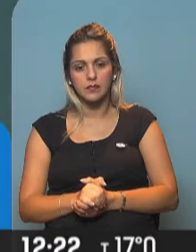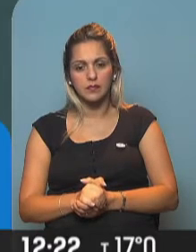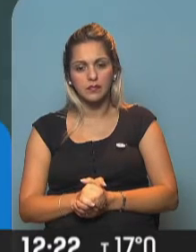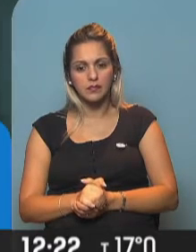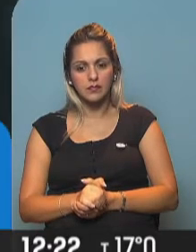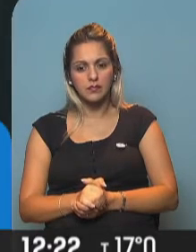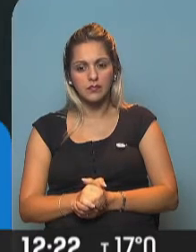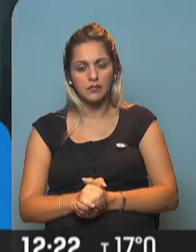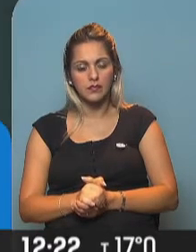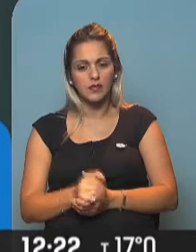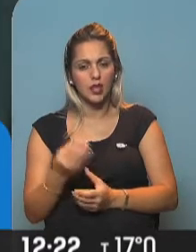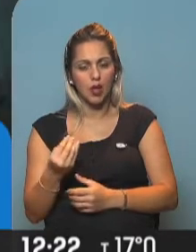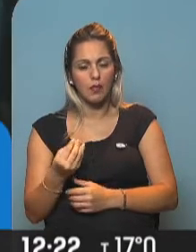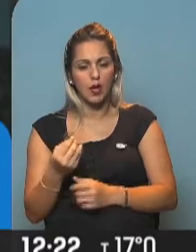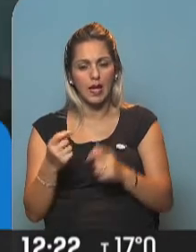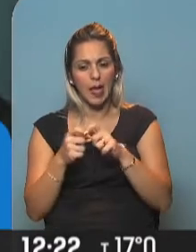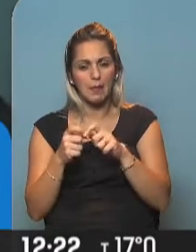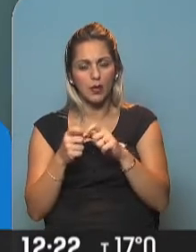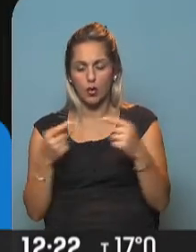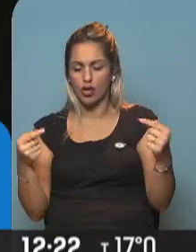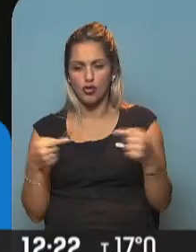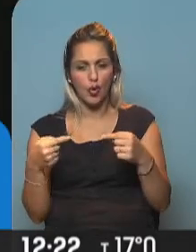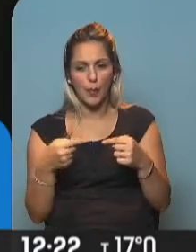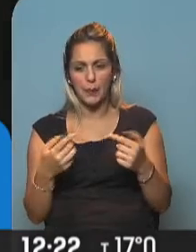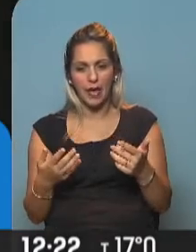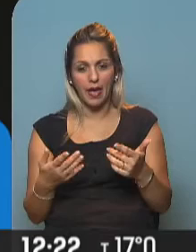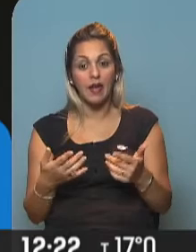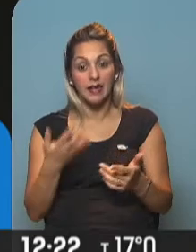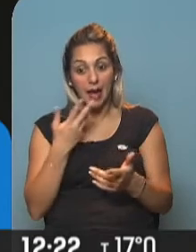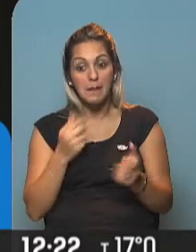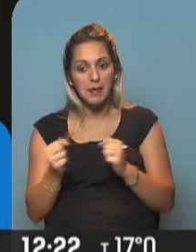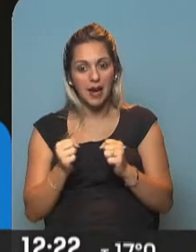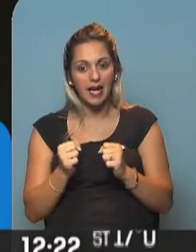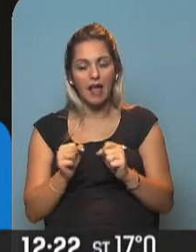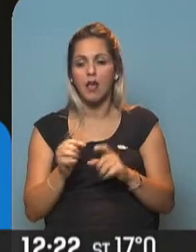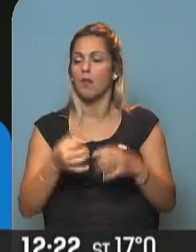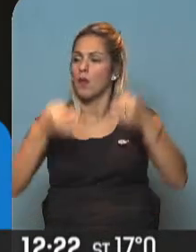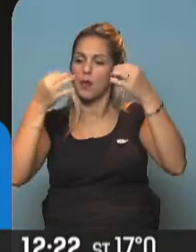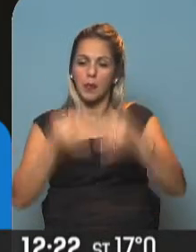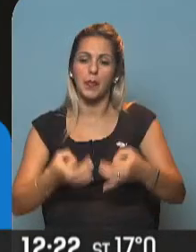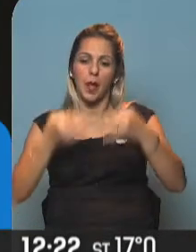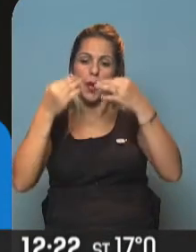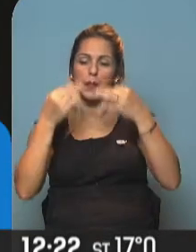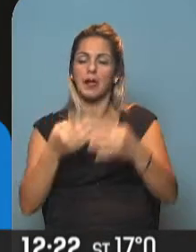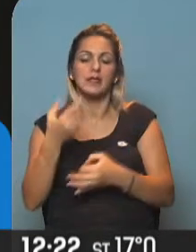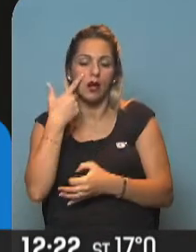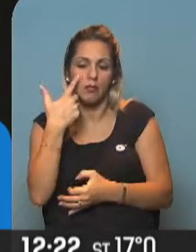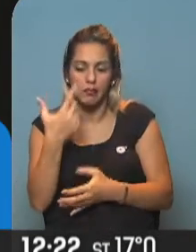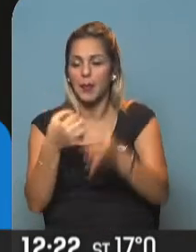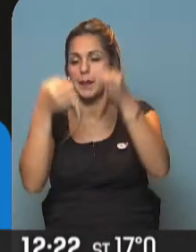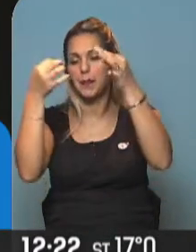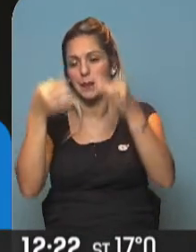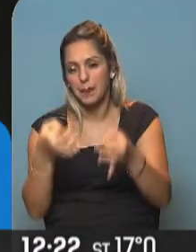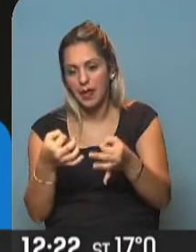completamente incorrecta la película y eso a mí me encanta, que por lo correcto ya lo conocemos todo y conocemos también